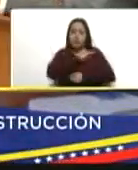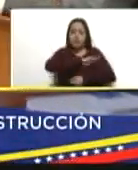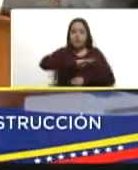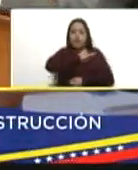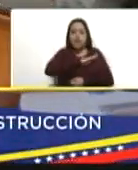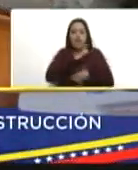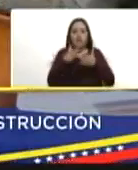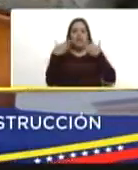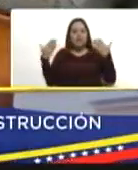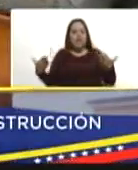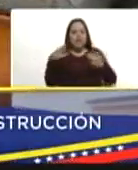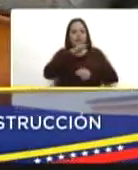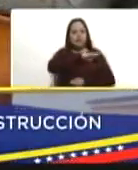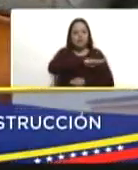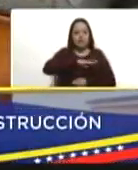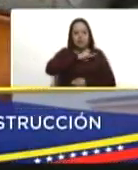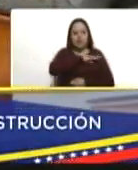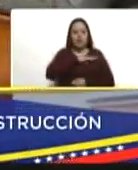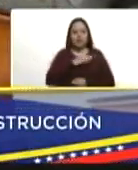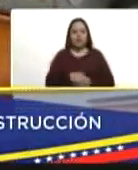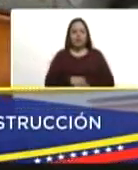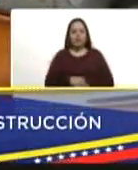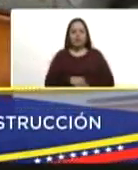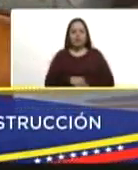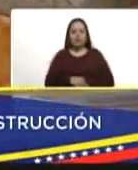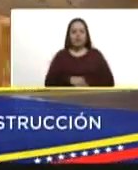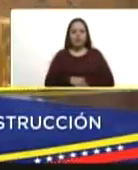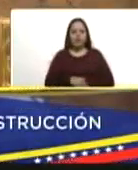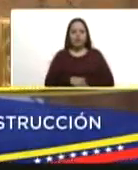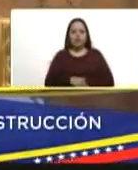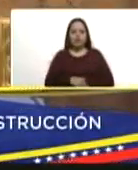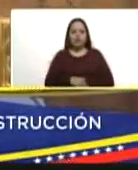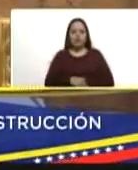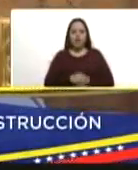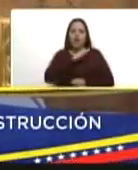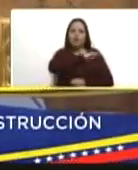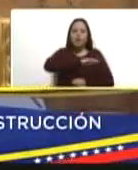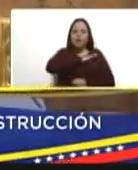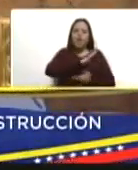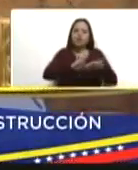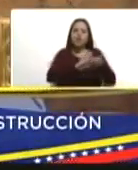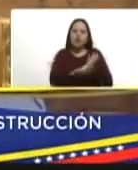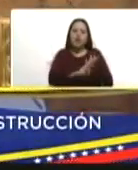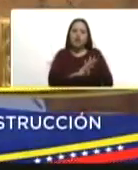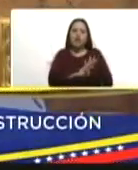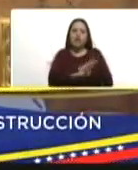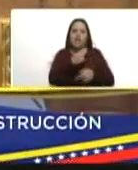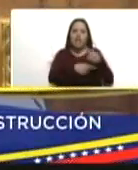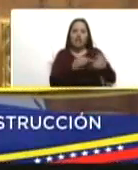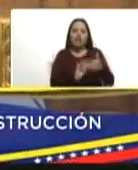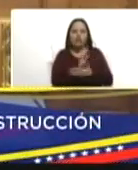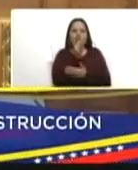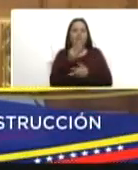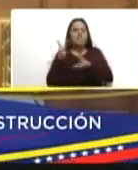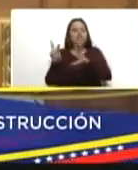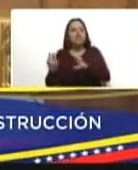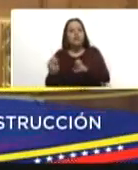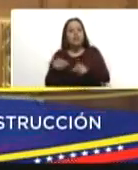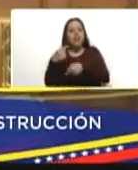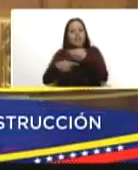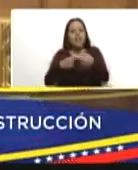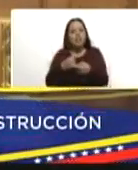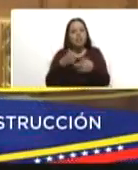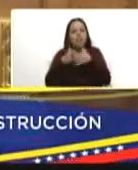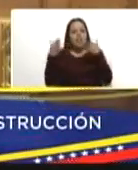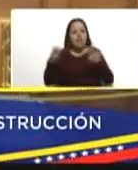grandes misiones tanto las de generación fundacional como las nueva generación de